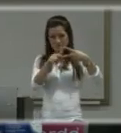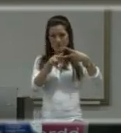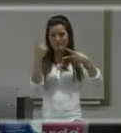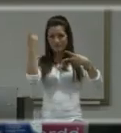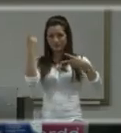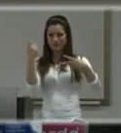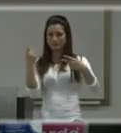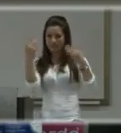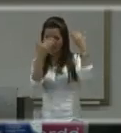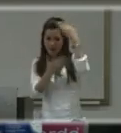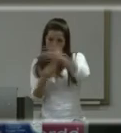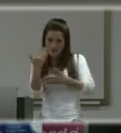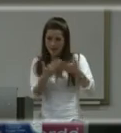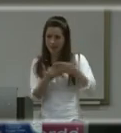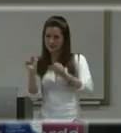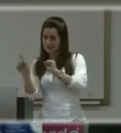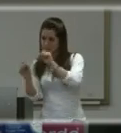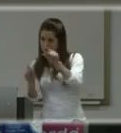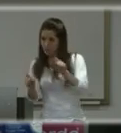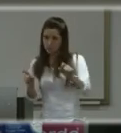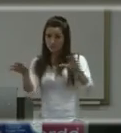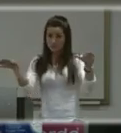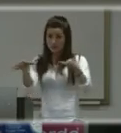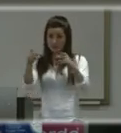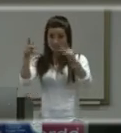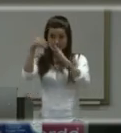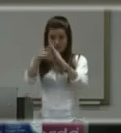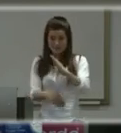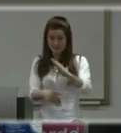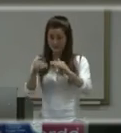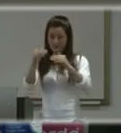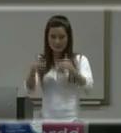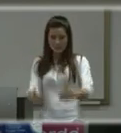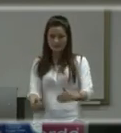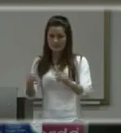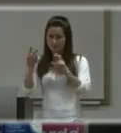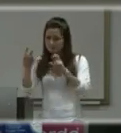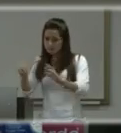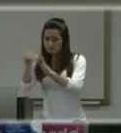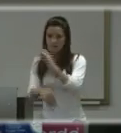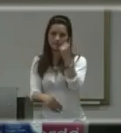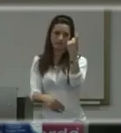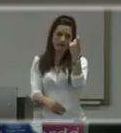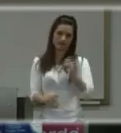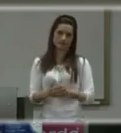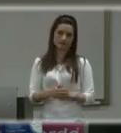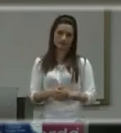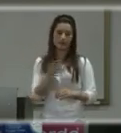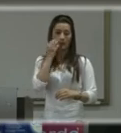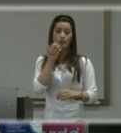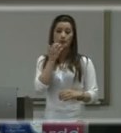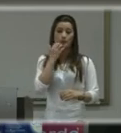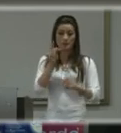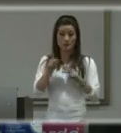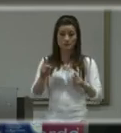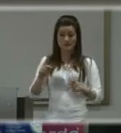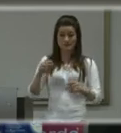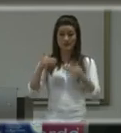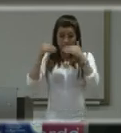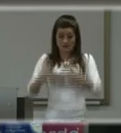interseccional sobre las personas con discapacidad. Se considera muy poco, como lo mencionaba Andrea, por ejemplo, personas trans con